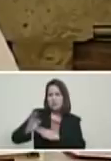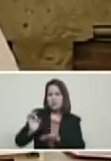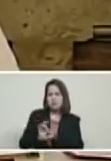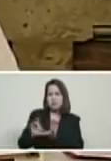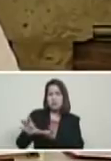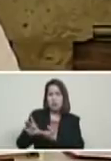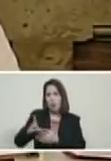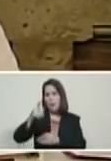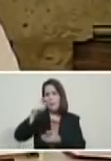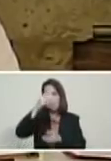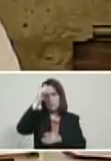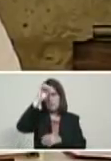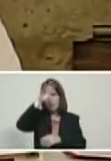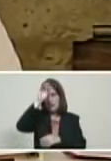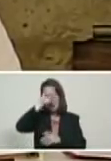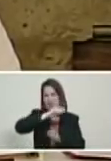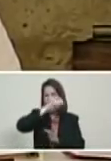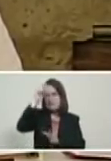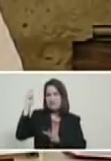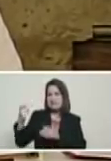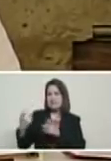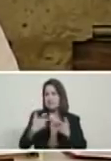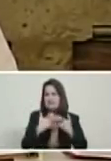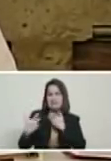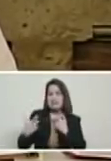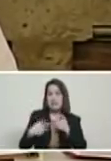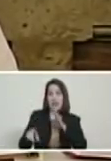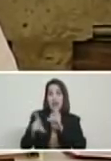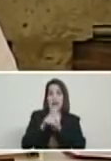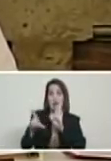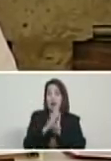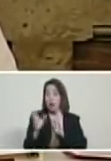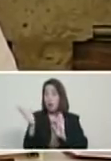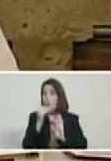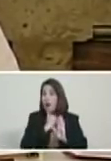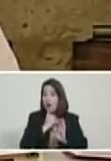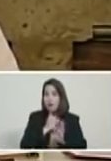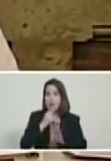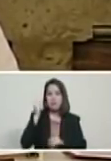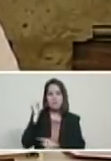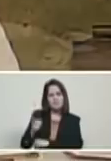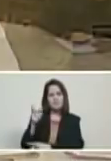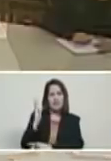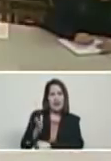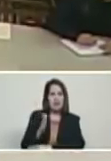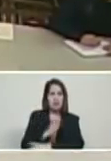una lucha permanente con la minería ilegal, que además la minería ilegal,